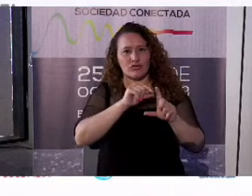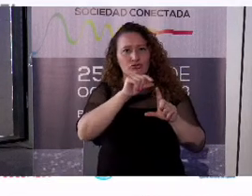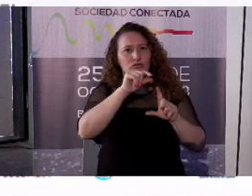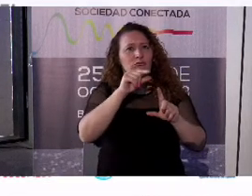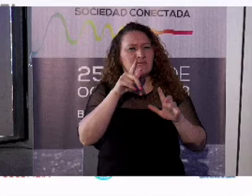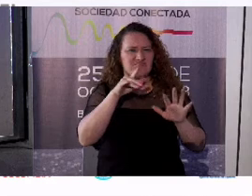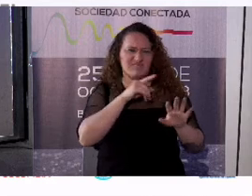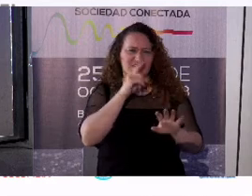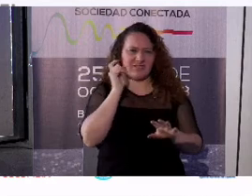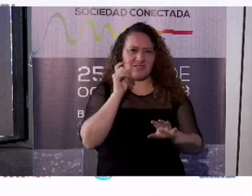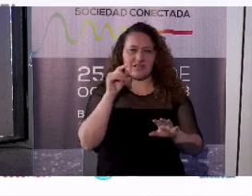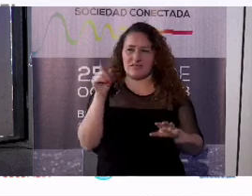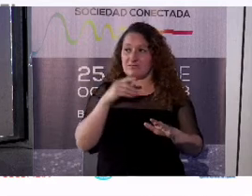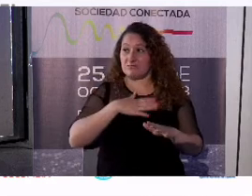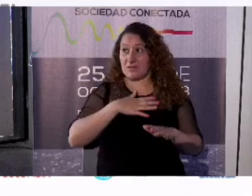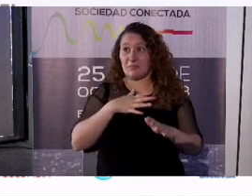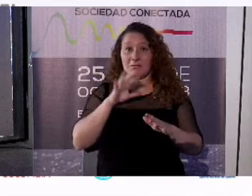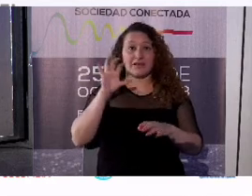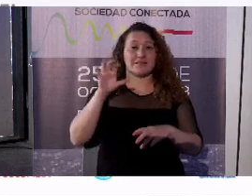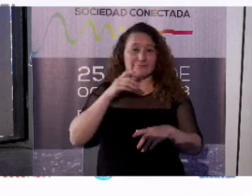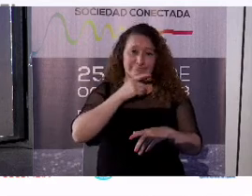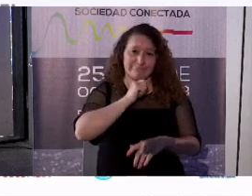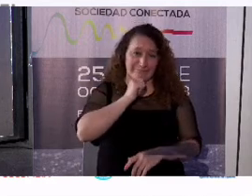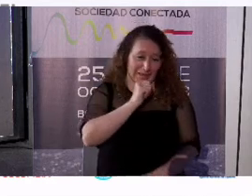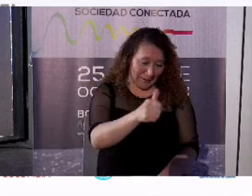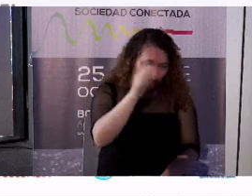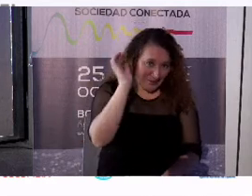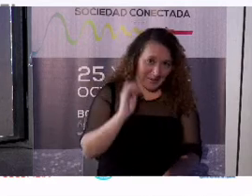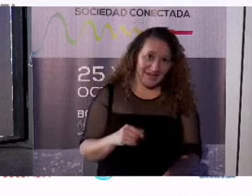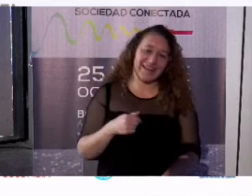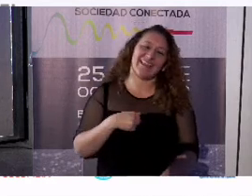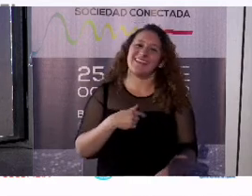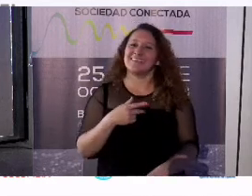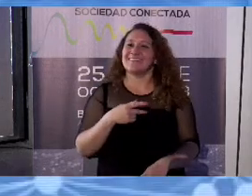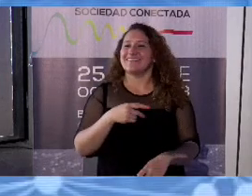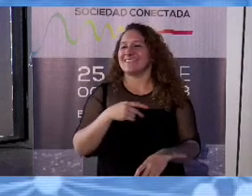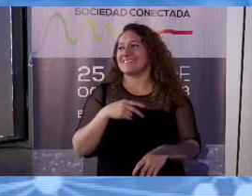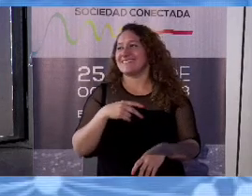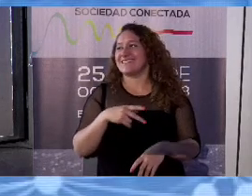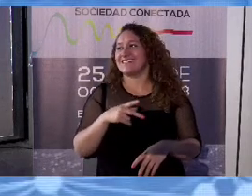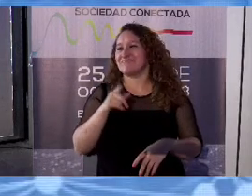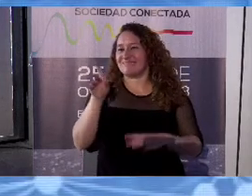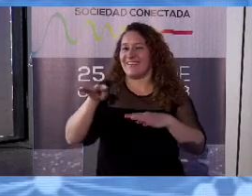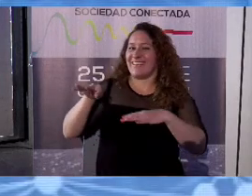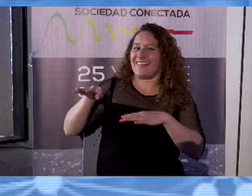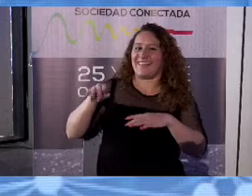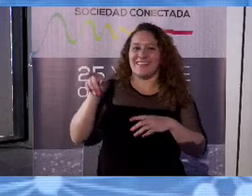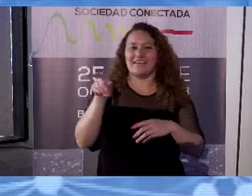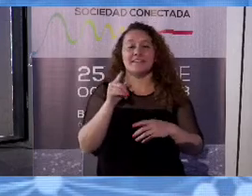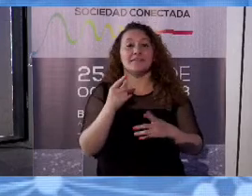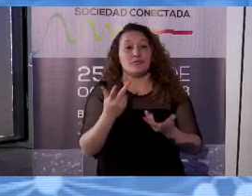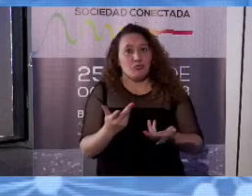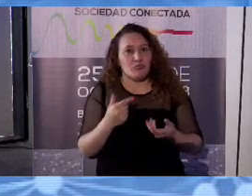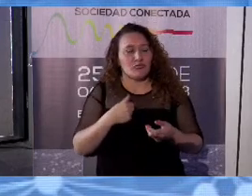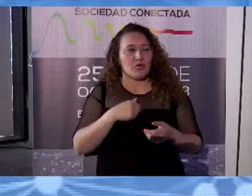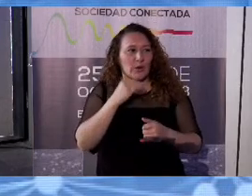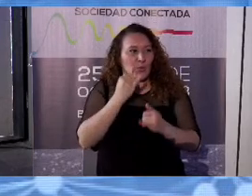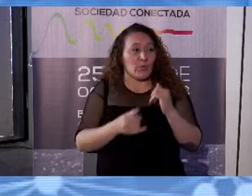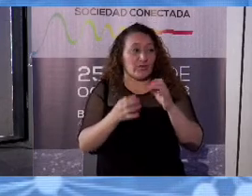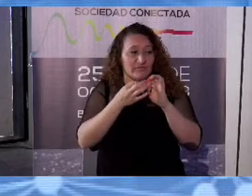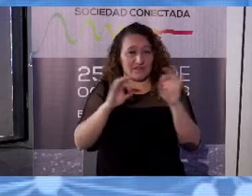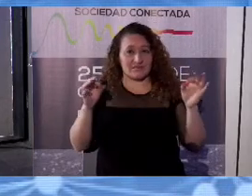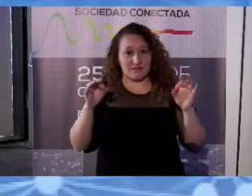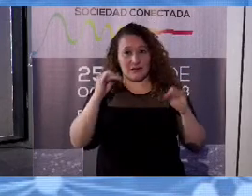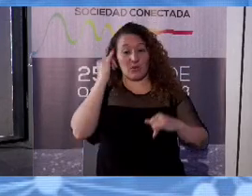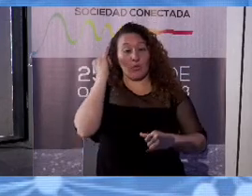para mi país eso se ve aún más feo pero les voy a dejar con con una con una frase el último país de eh